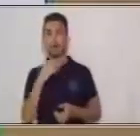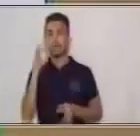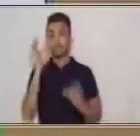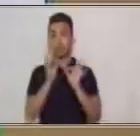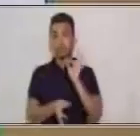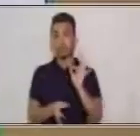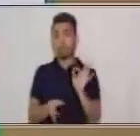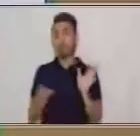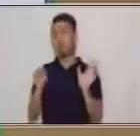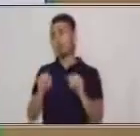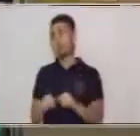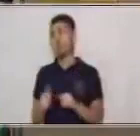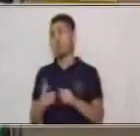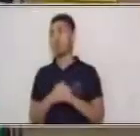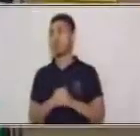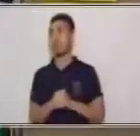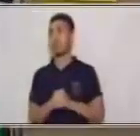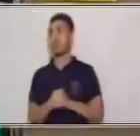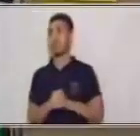la palabra